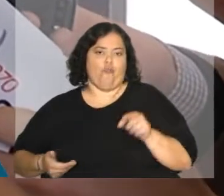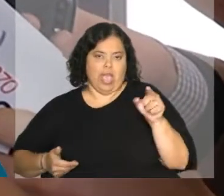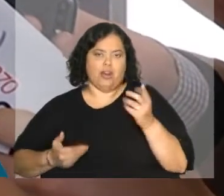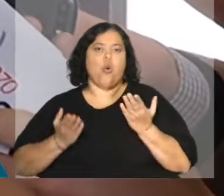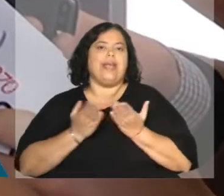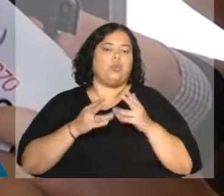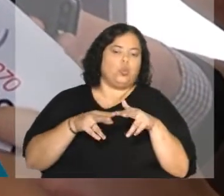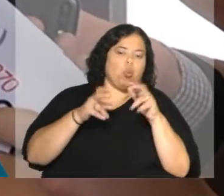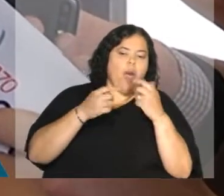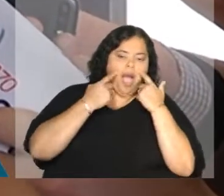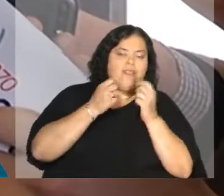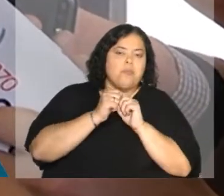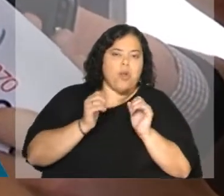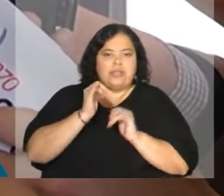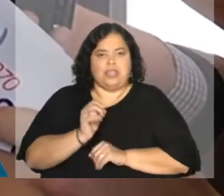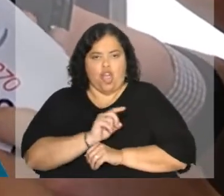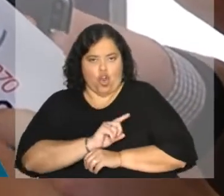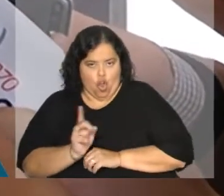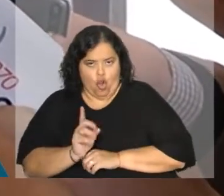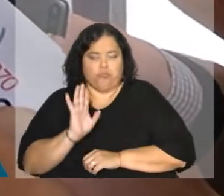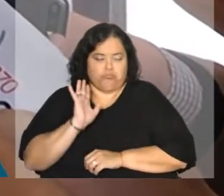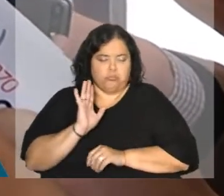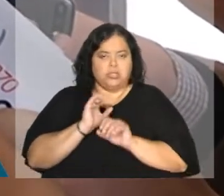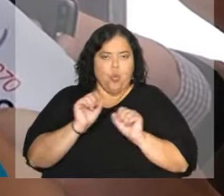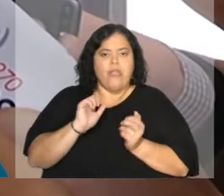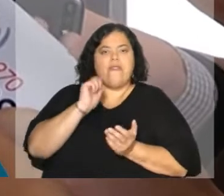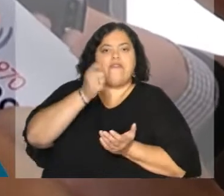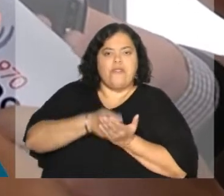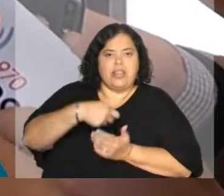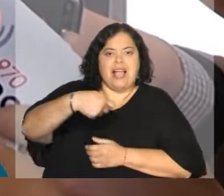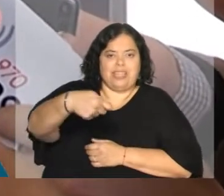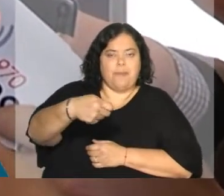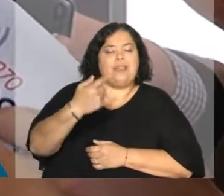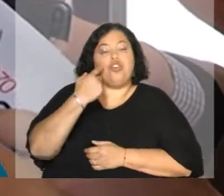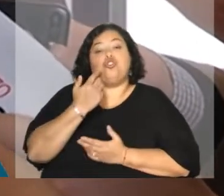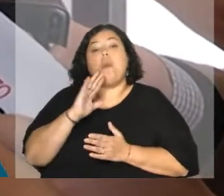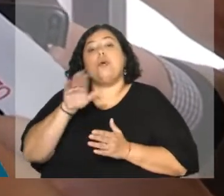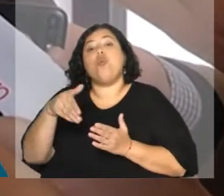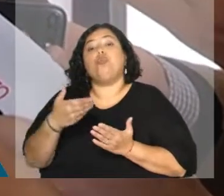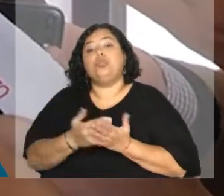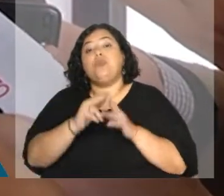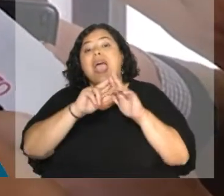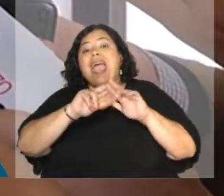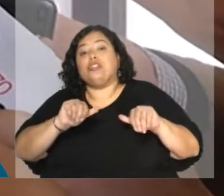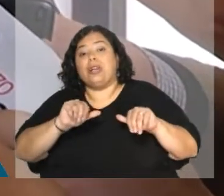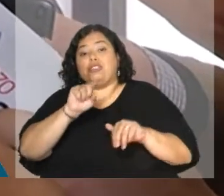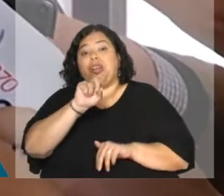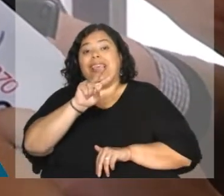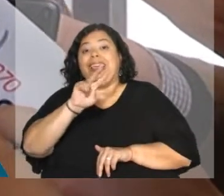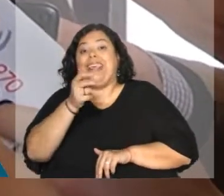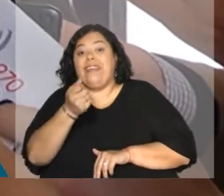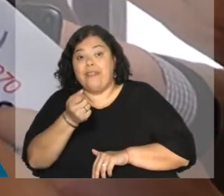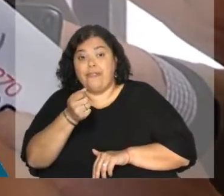base a las posibilidades de financiamiento, la exoneración del IVA en esos 19 productos